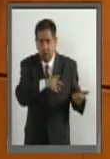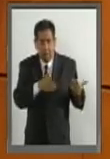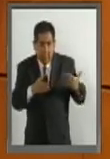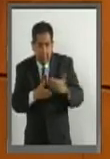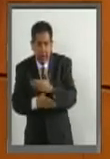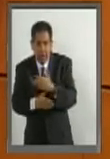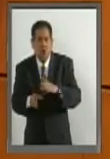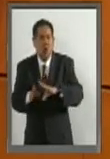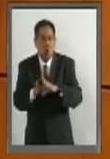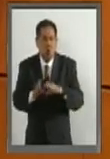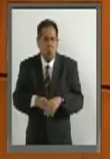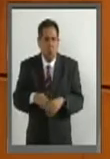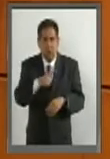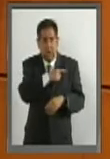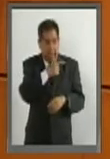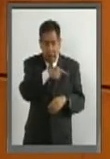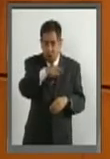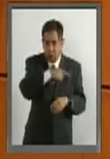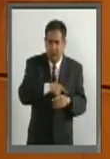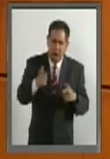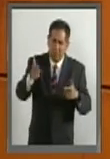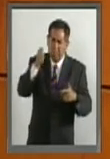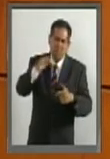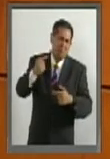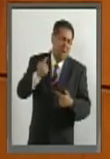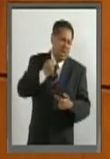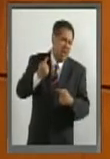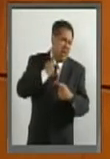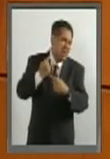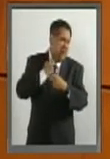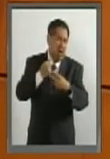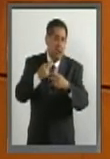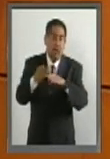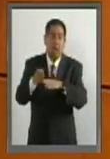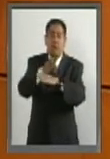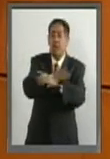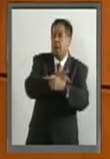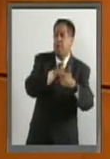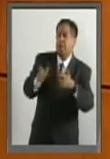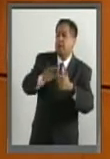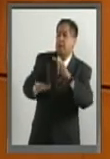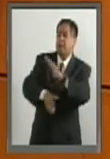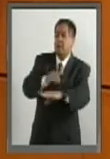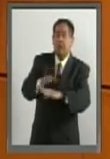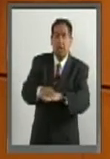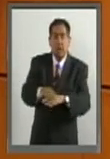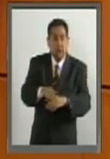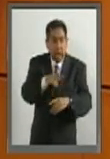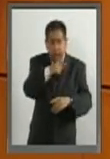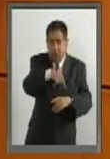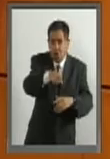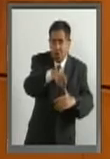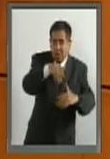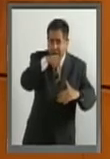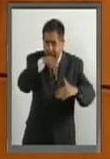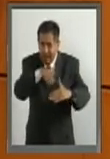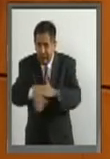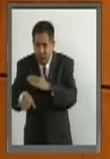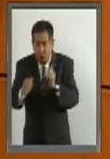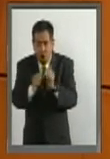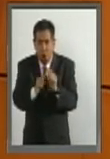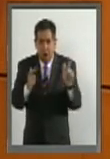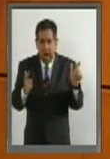agentes migratorios, esos que matan hasta desde el otro lado a muchachos mexicanos, ¿verdad? Esos van a estar